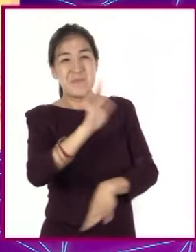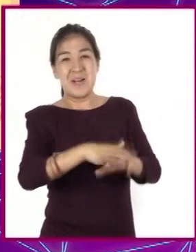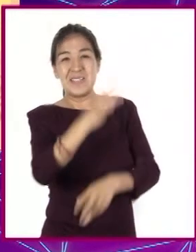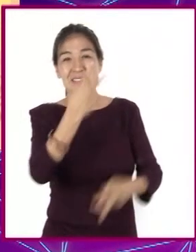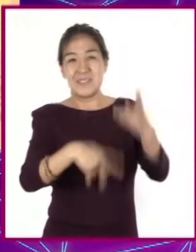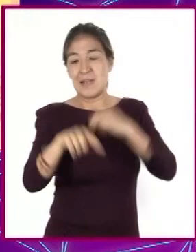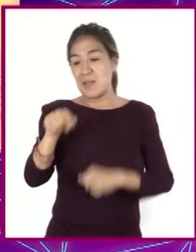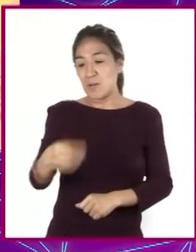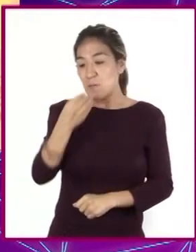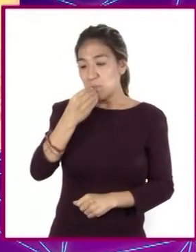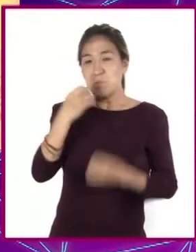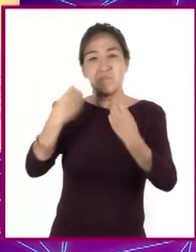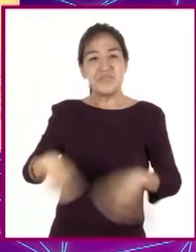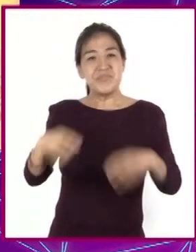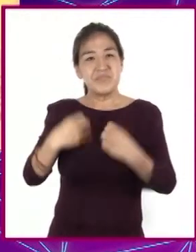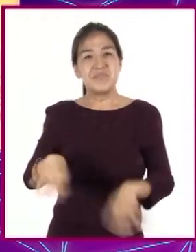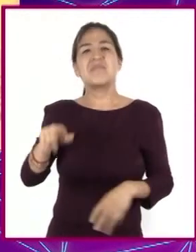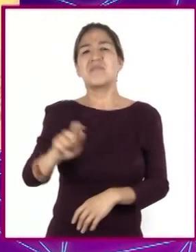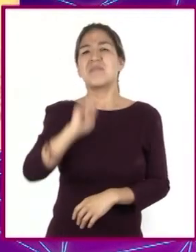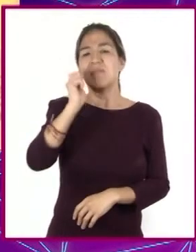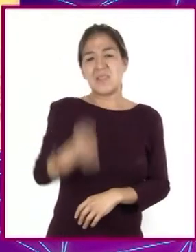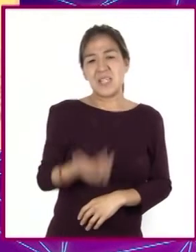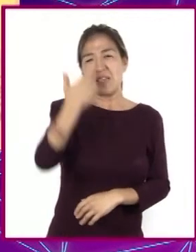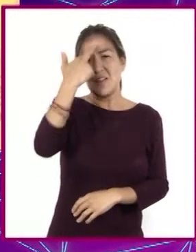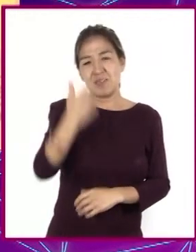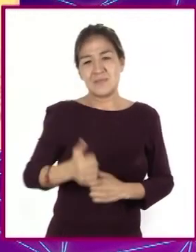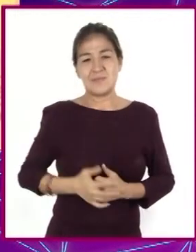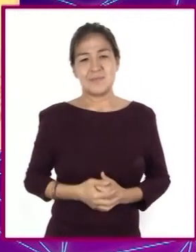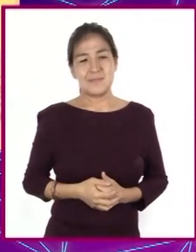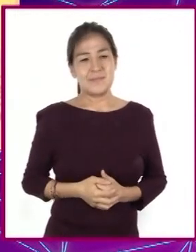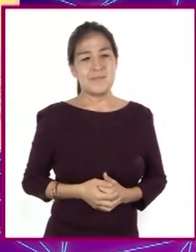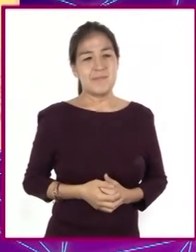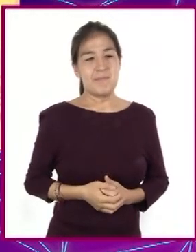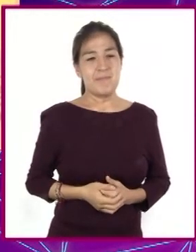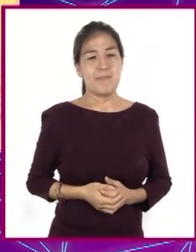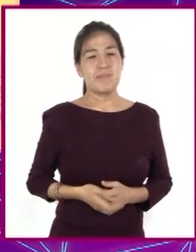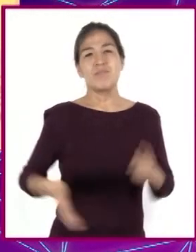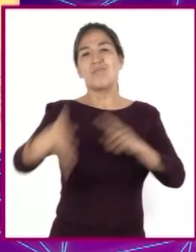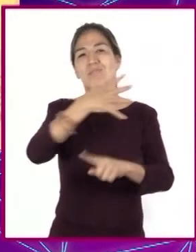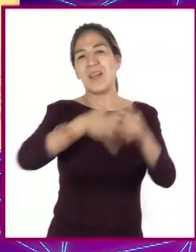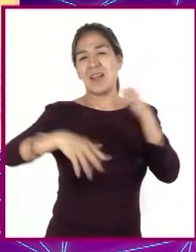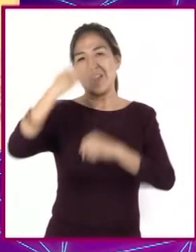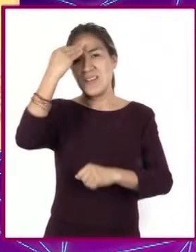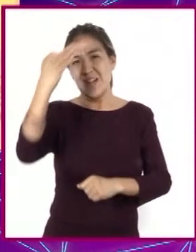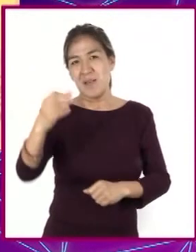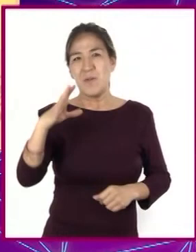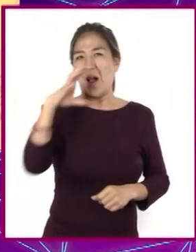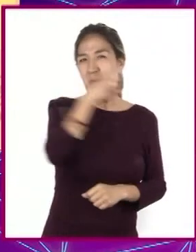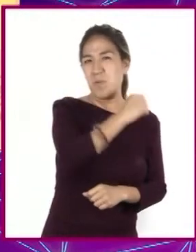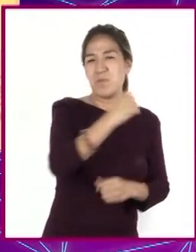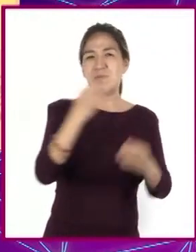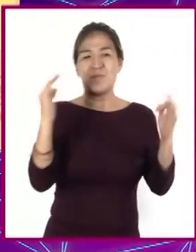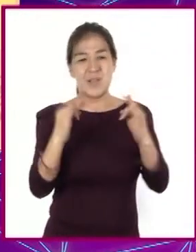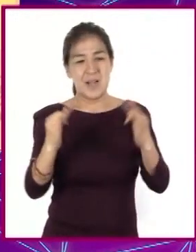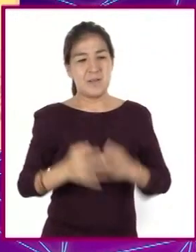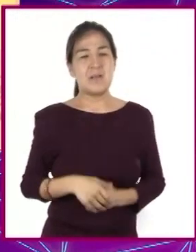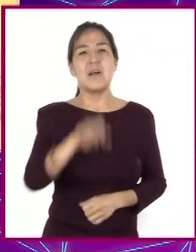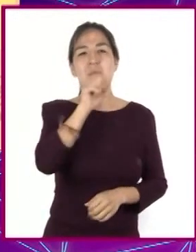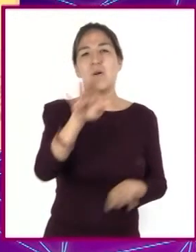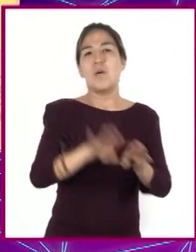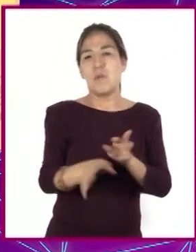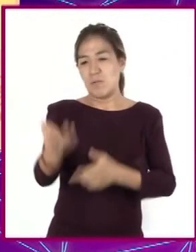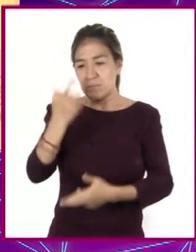alimentos en general se debe a factores relacionados con las condiciones climáticas, la recolección y la manipulación